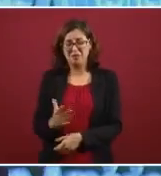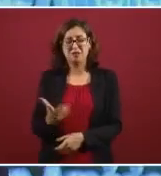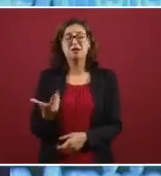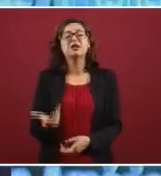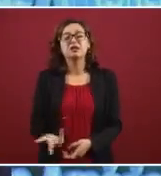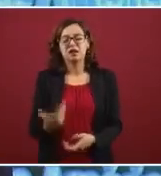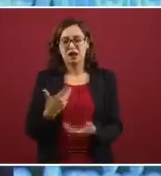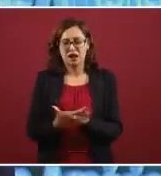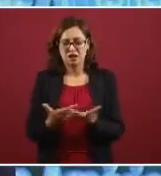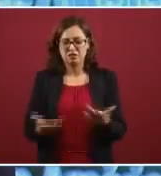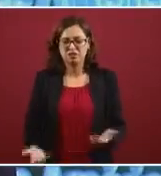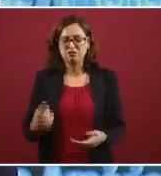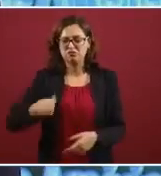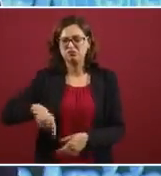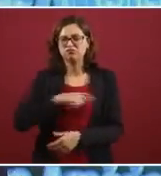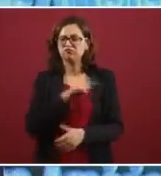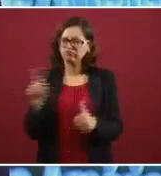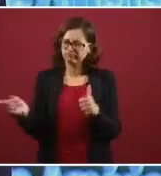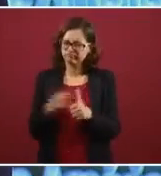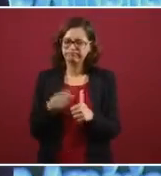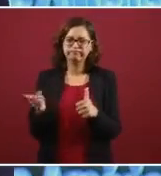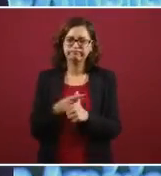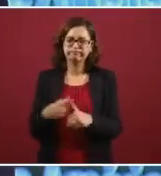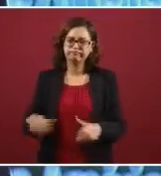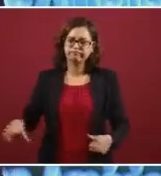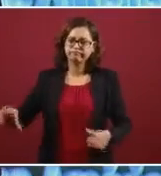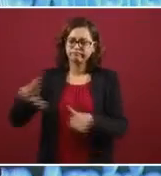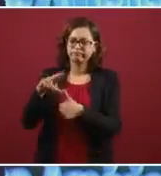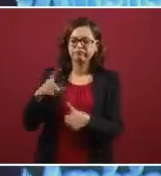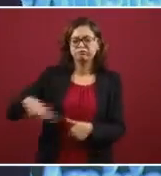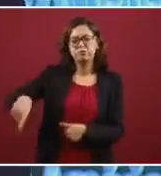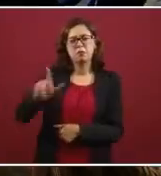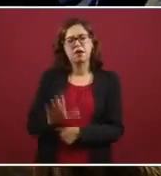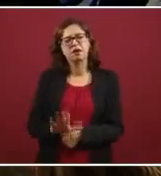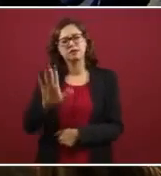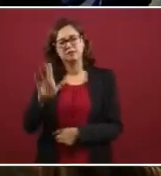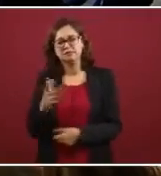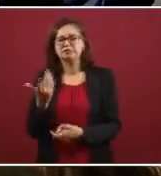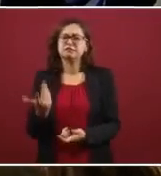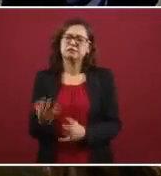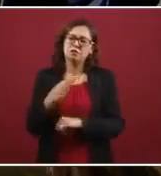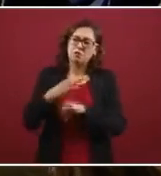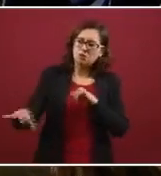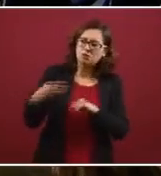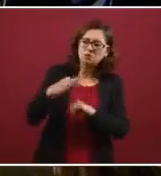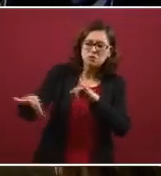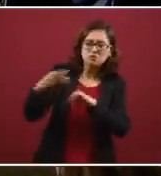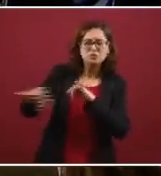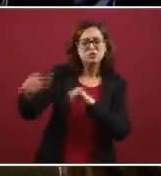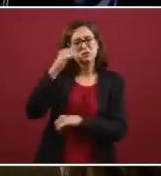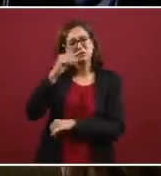convicción: el Caribe primero. Son nuestros hermanos menores y los que más apoyo necesitan en la región.